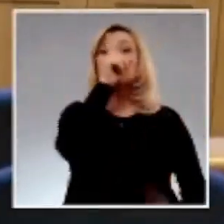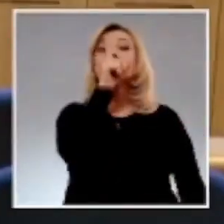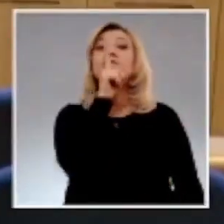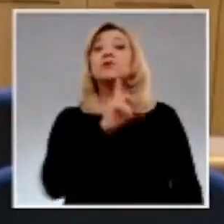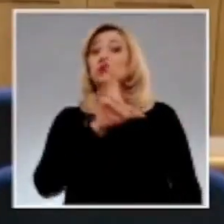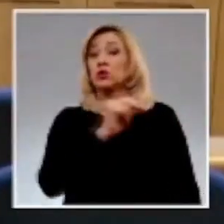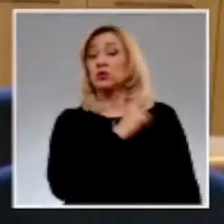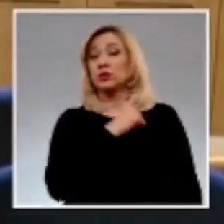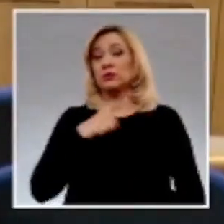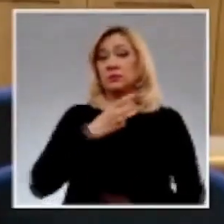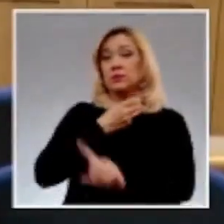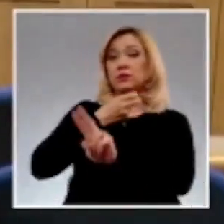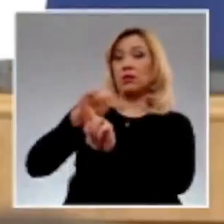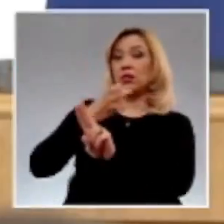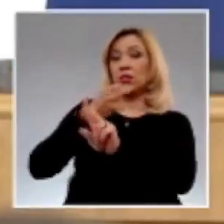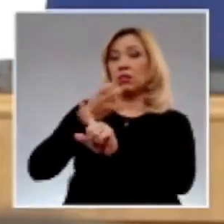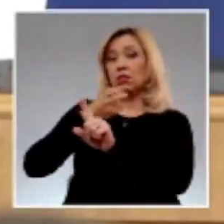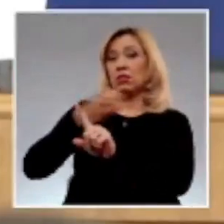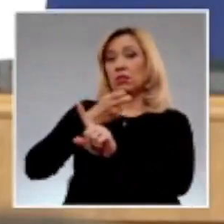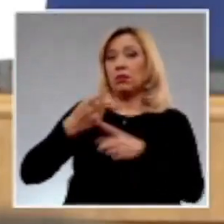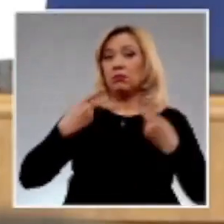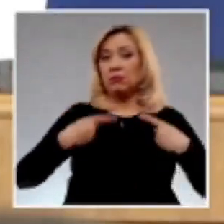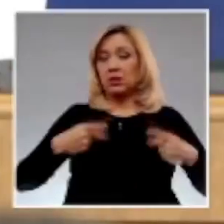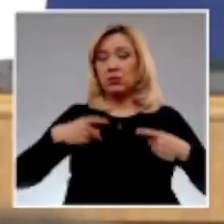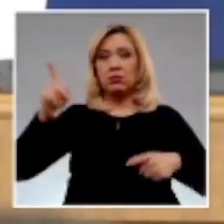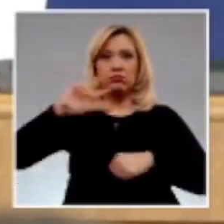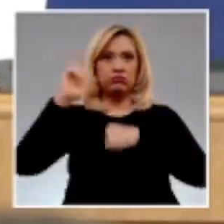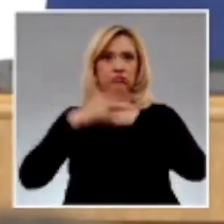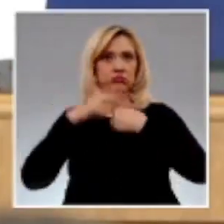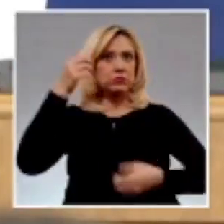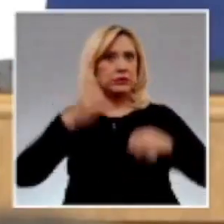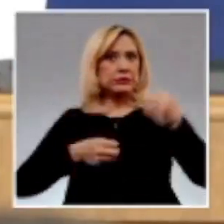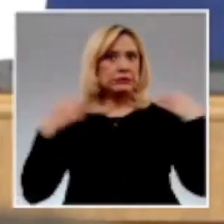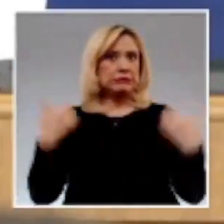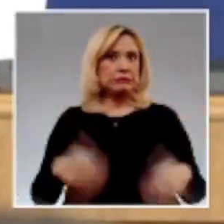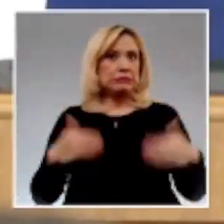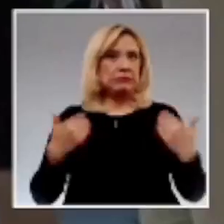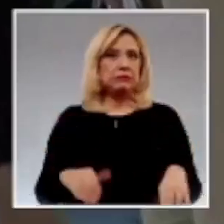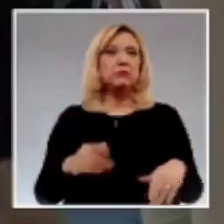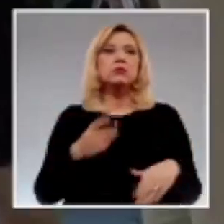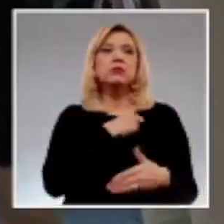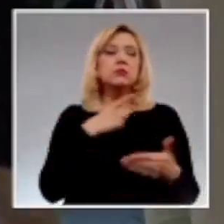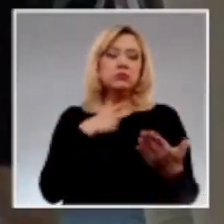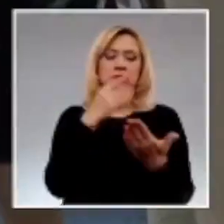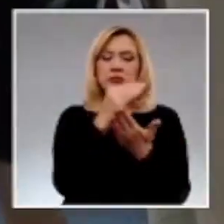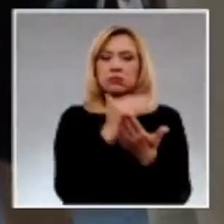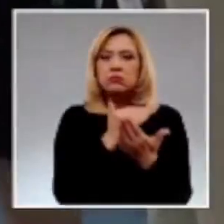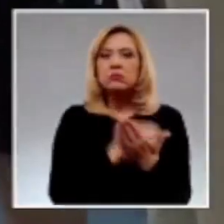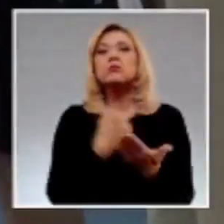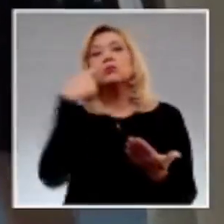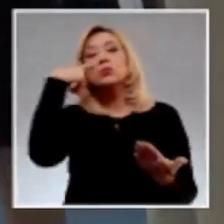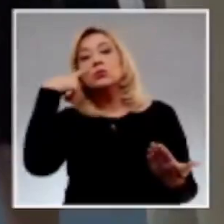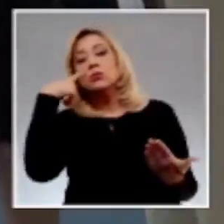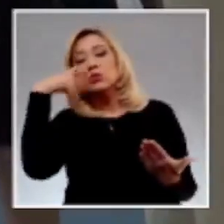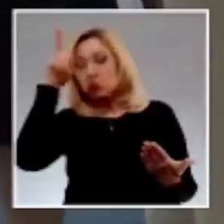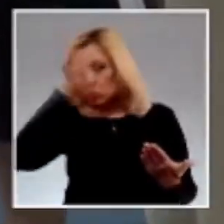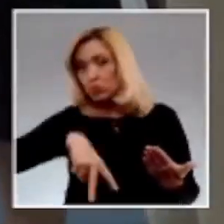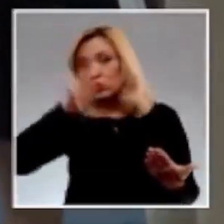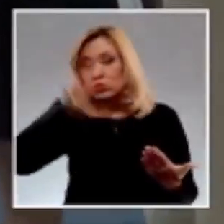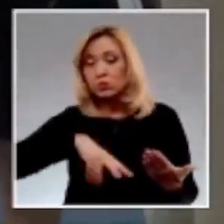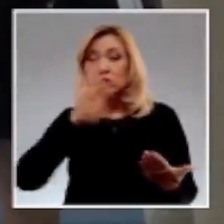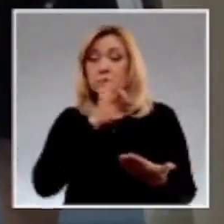documentos privados difundidos a un número limitado de personas deben tener una base fáctica y cuanto más grave sea la acusación, más